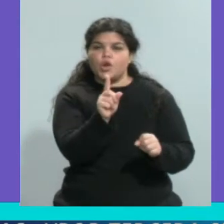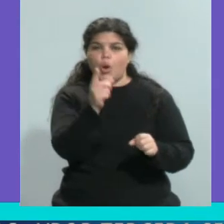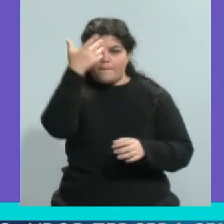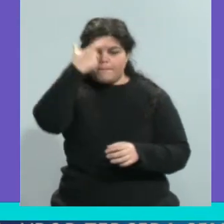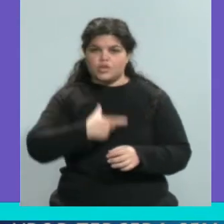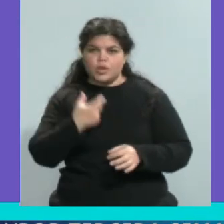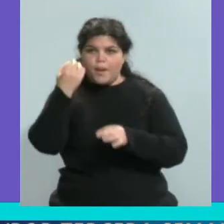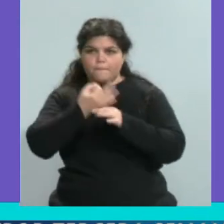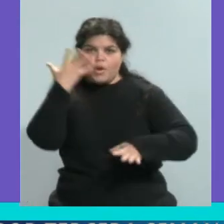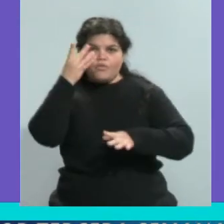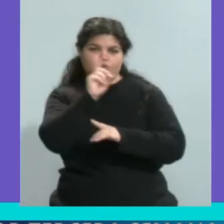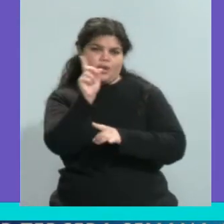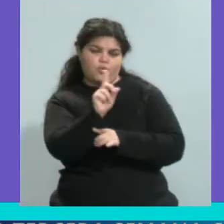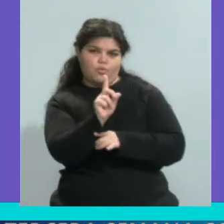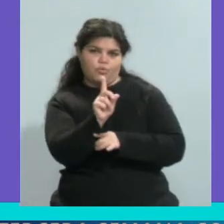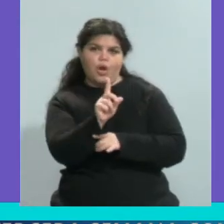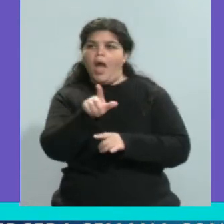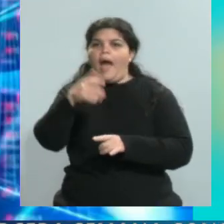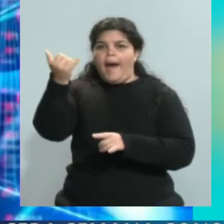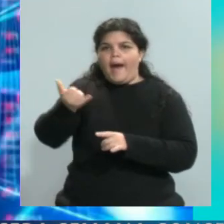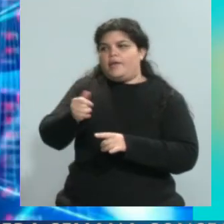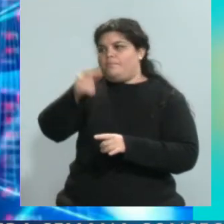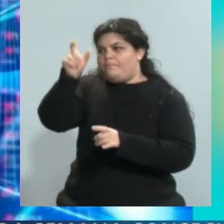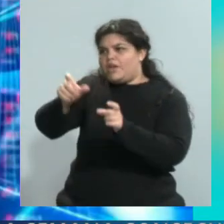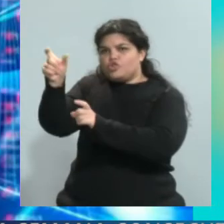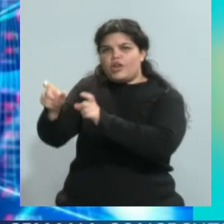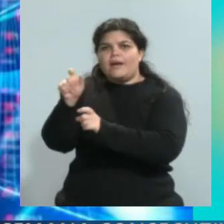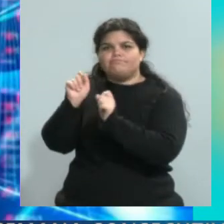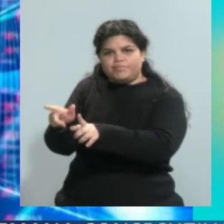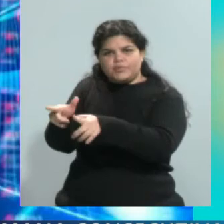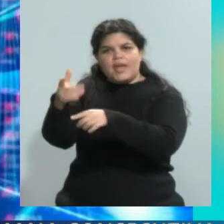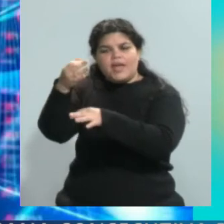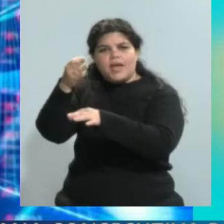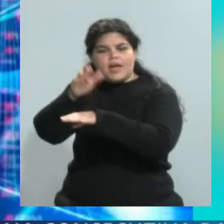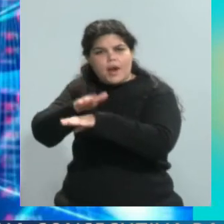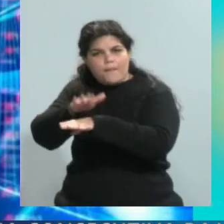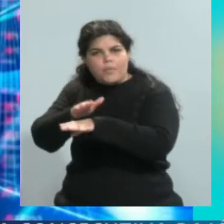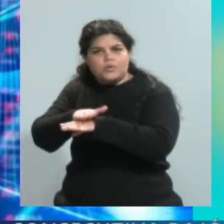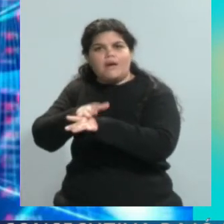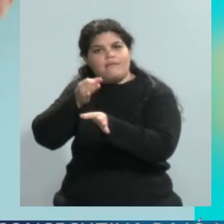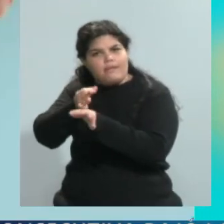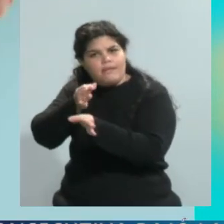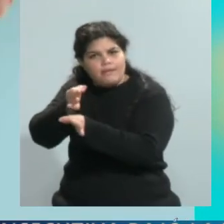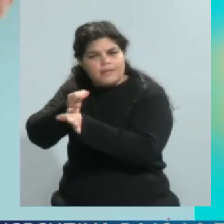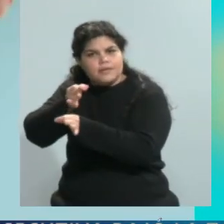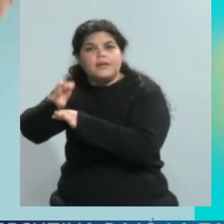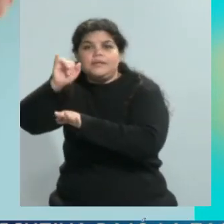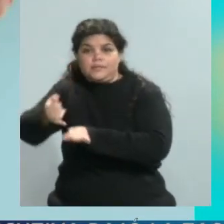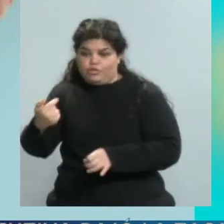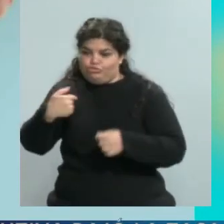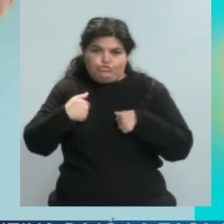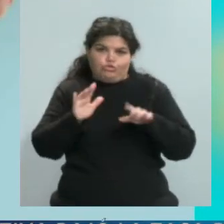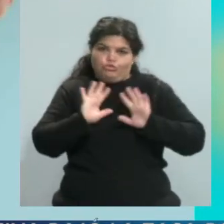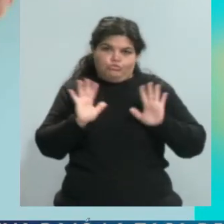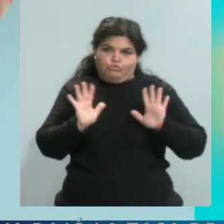dejo a la gente que ya está avalada por instituciones serias. Yo no asumo esa responsabilidad porque no tengo el aval, no